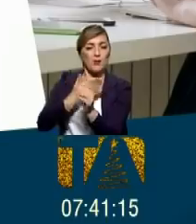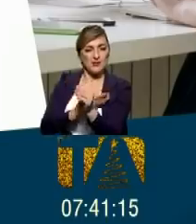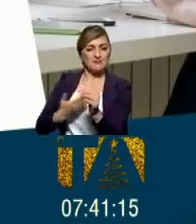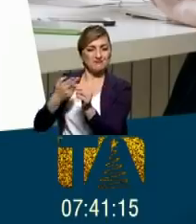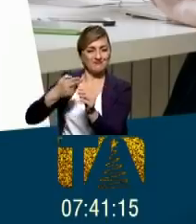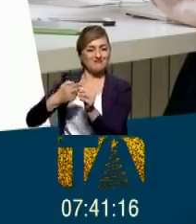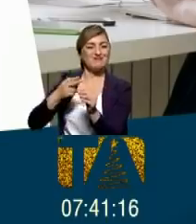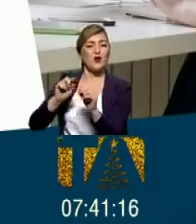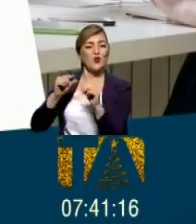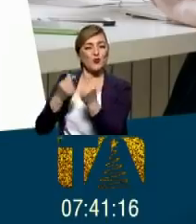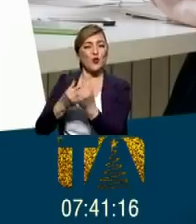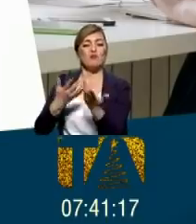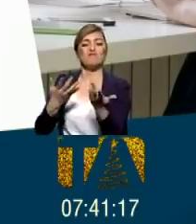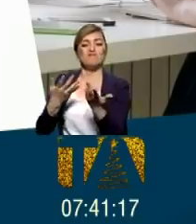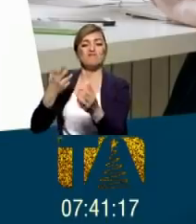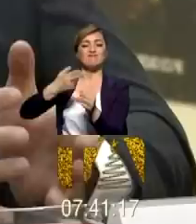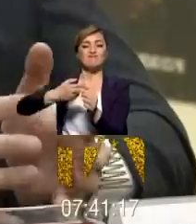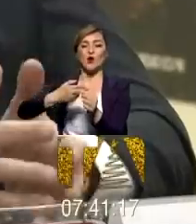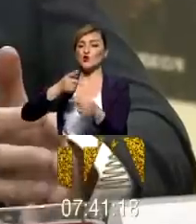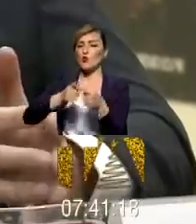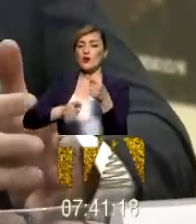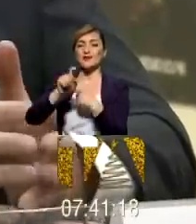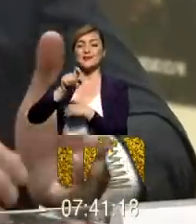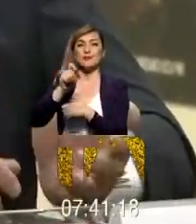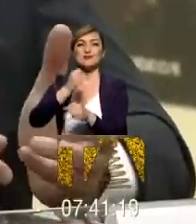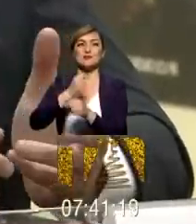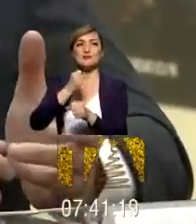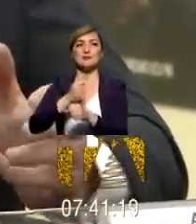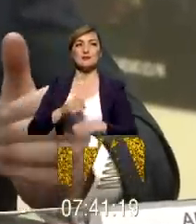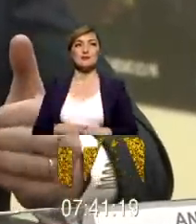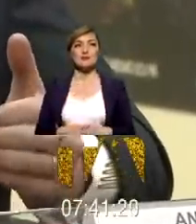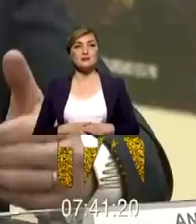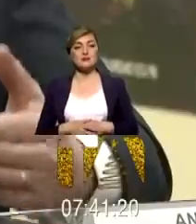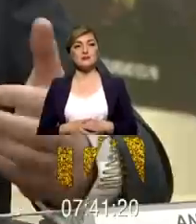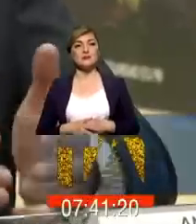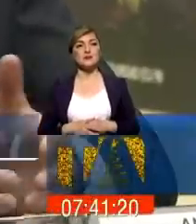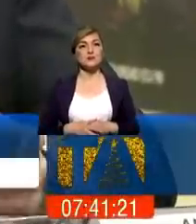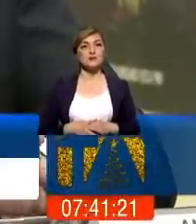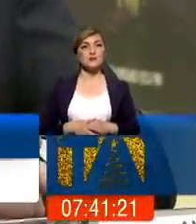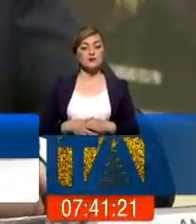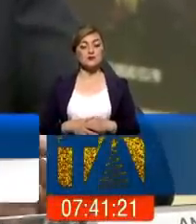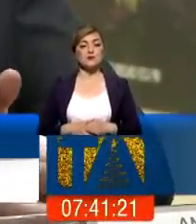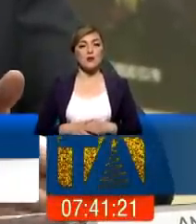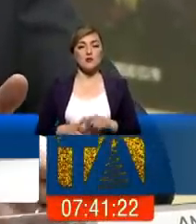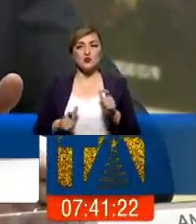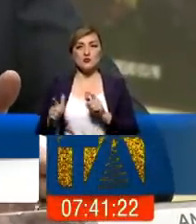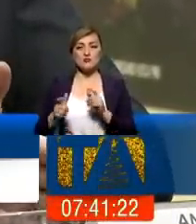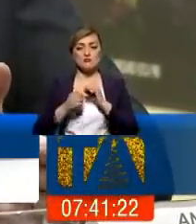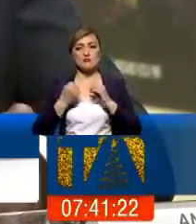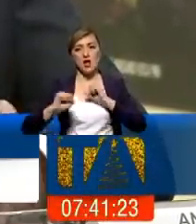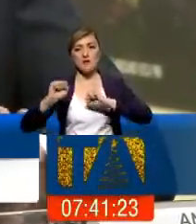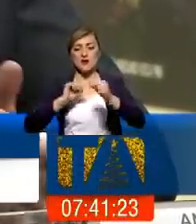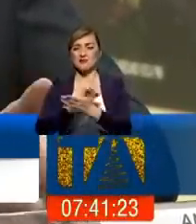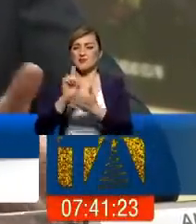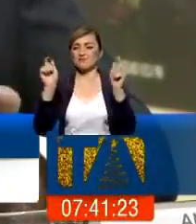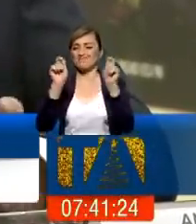sus labores deberán realizar teletrabajo. Lo que se busca es evitar aglomeraciones, se busca evitar desplazamientos durante estas